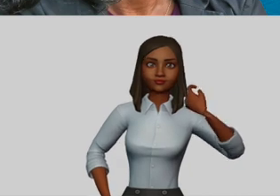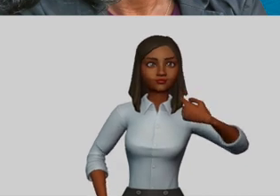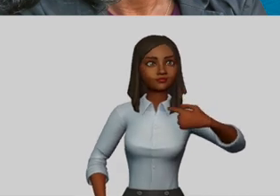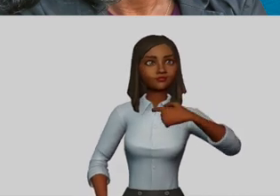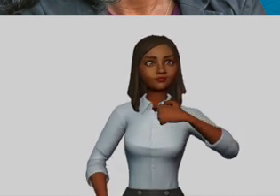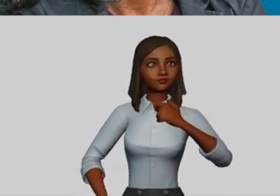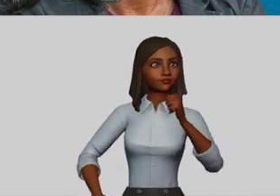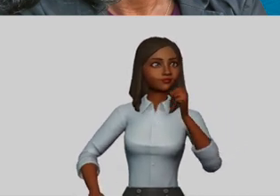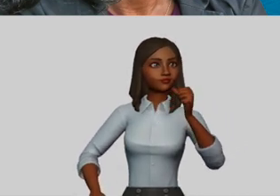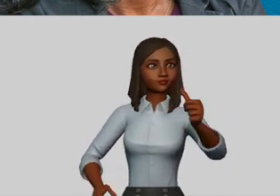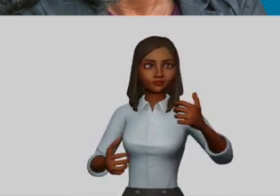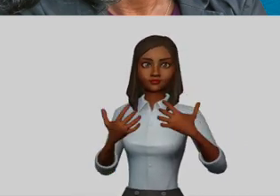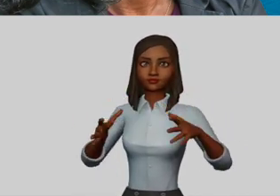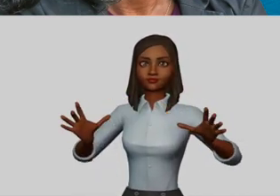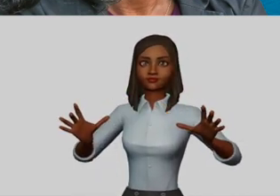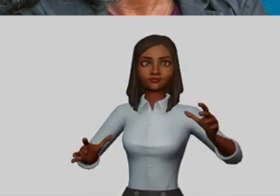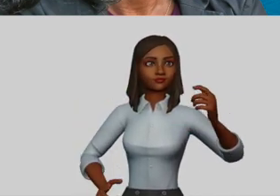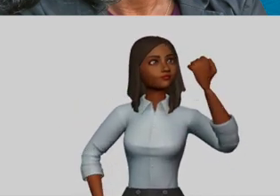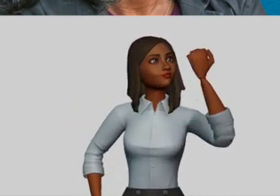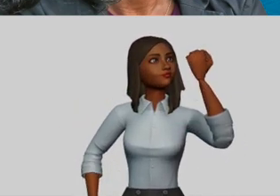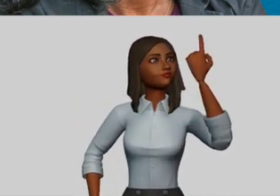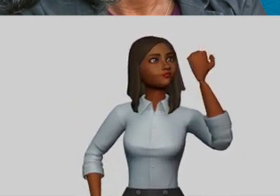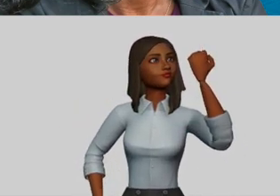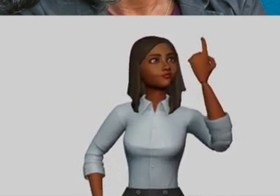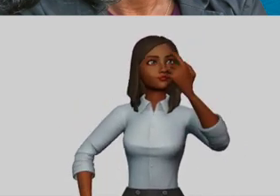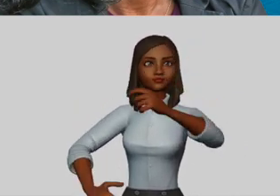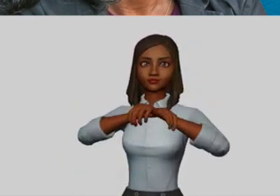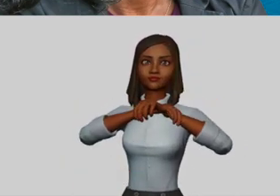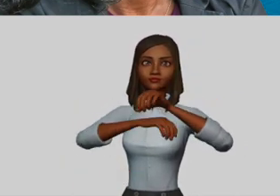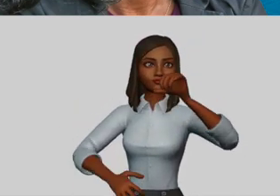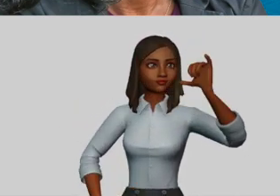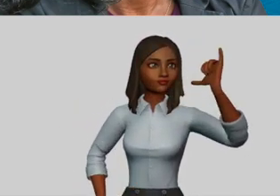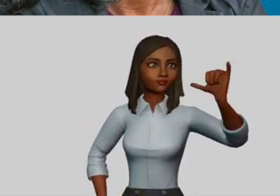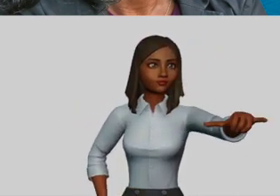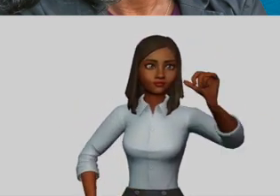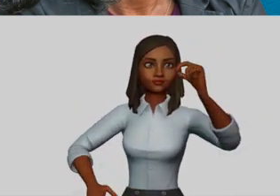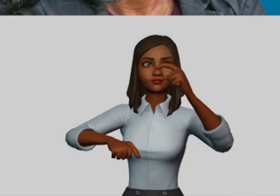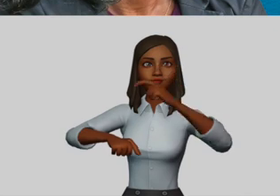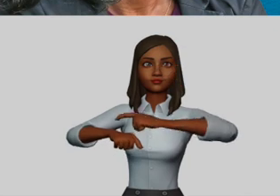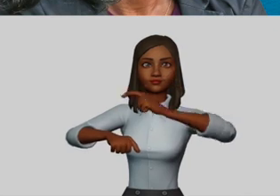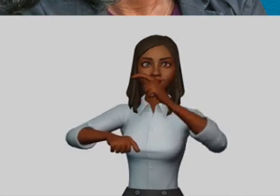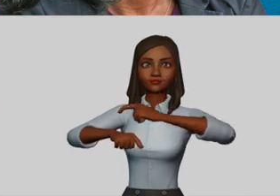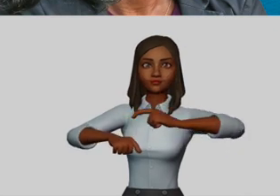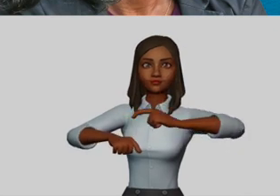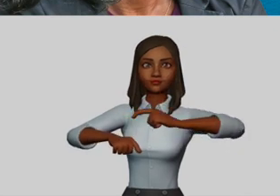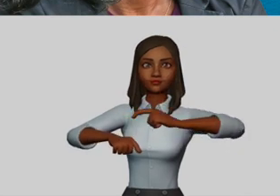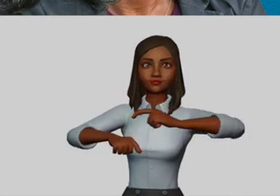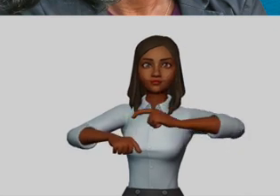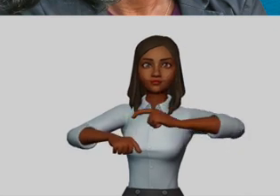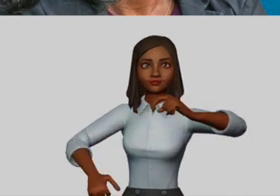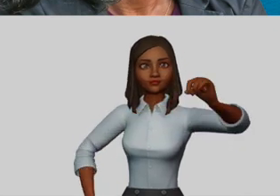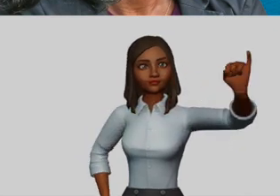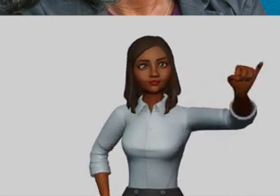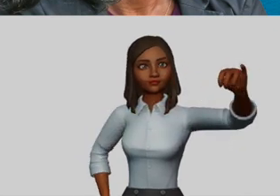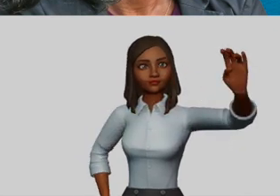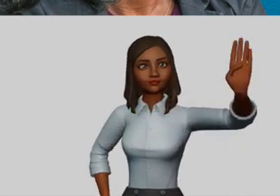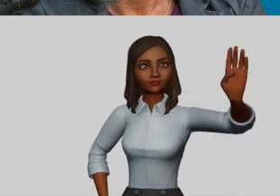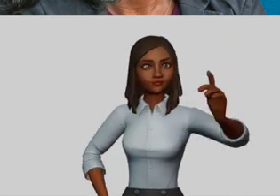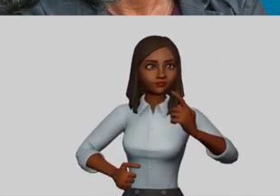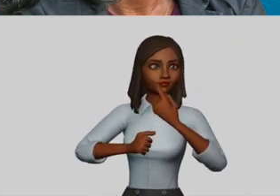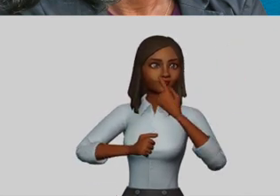de eso, de cambiar vidas. Tengo aquí mis notas del pre-call, vamos a decir, de esta